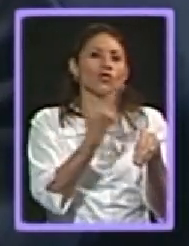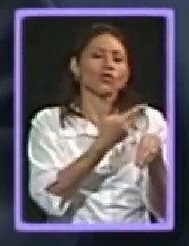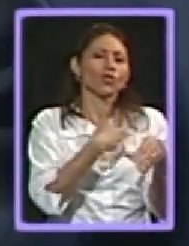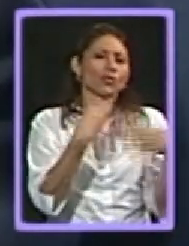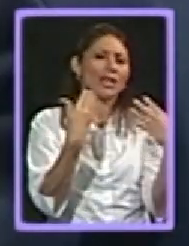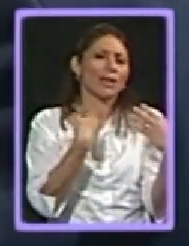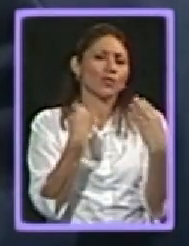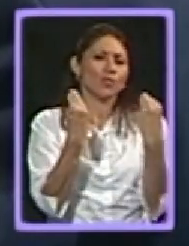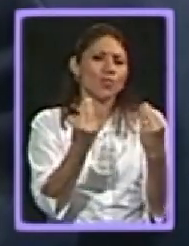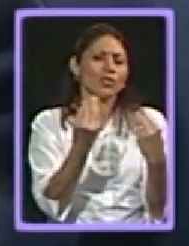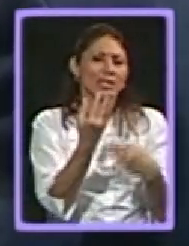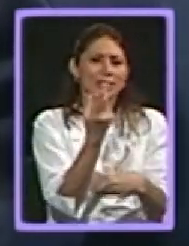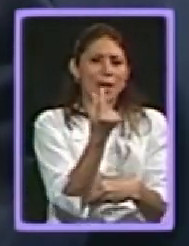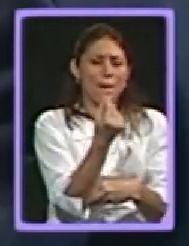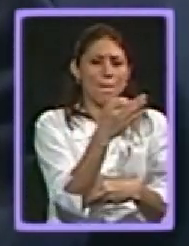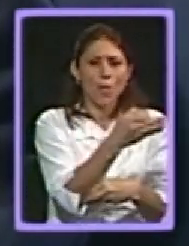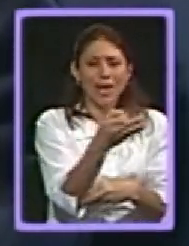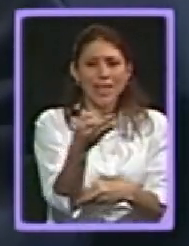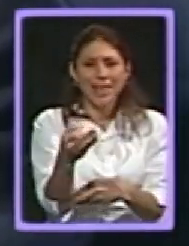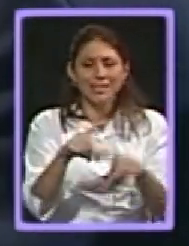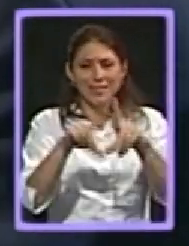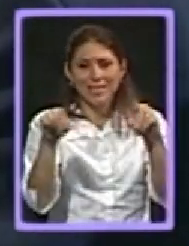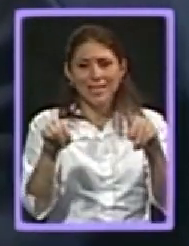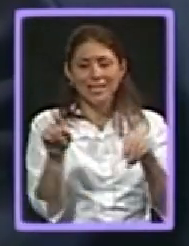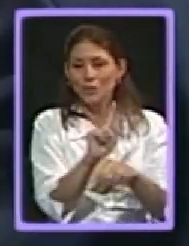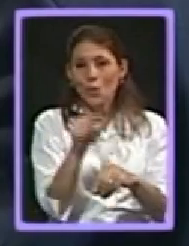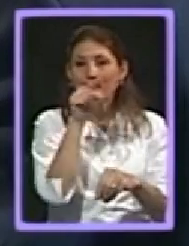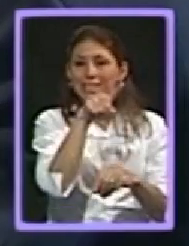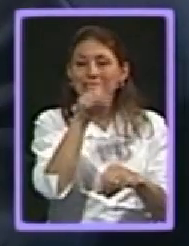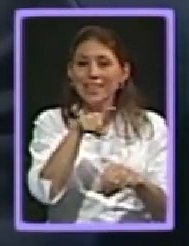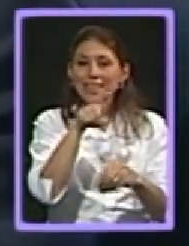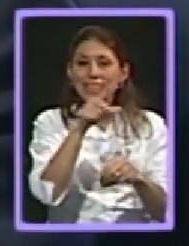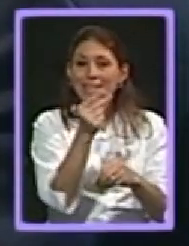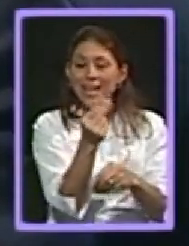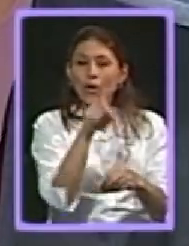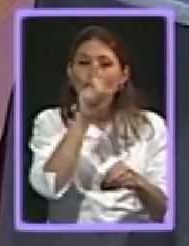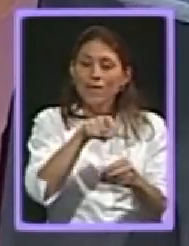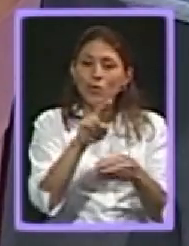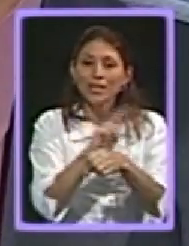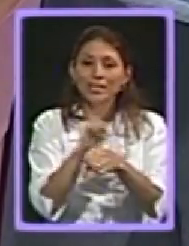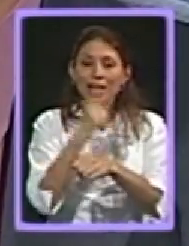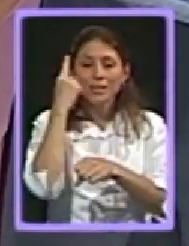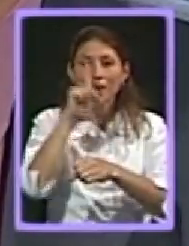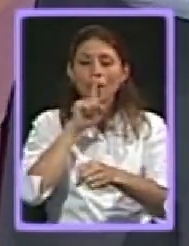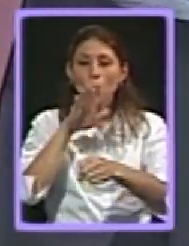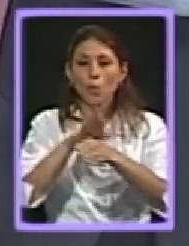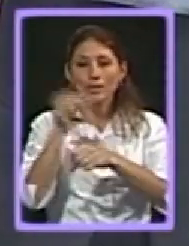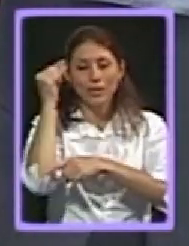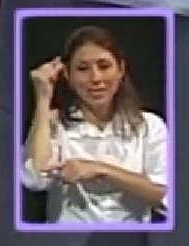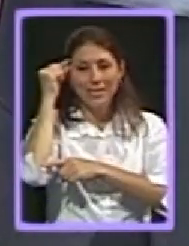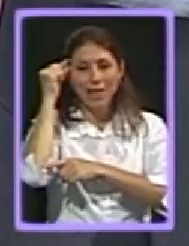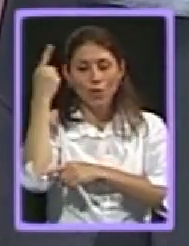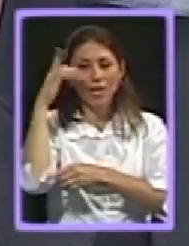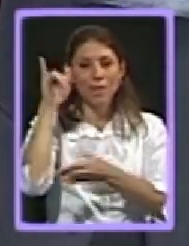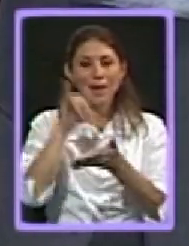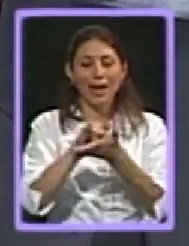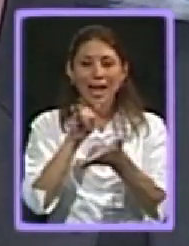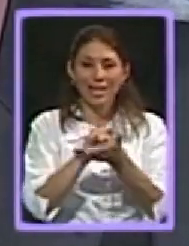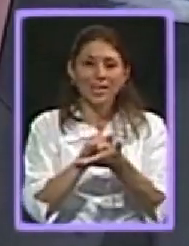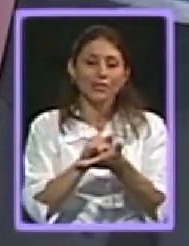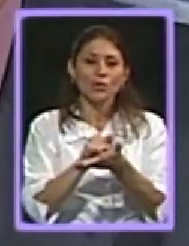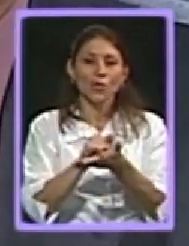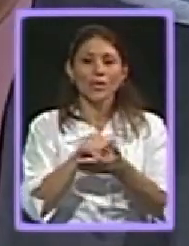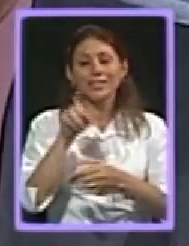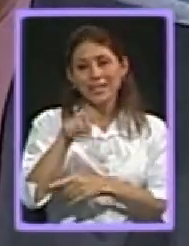billetes. Tiene que ser utilizado para una serie de compromisos que tiene el Estado, y que para eso es que se requieren